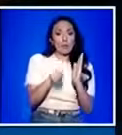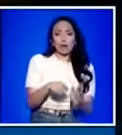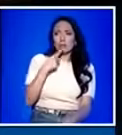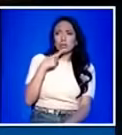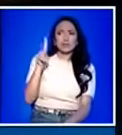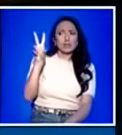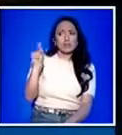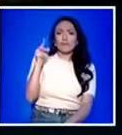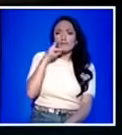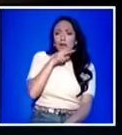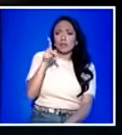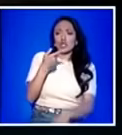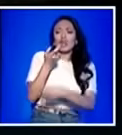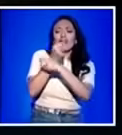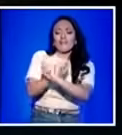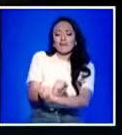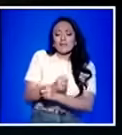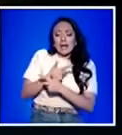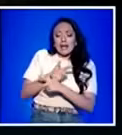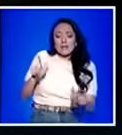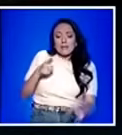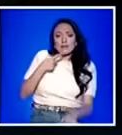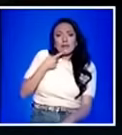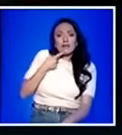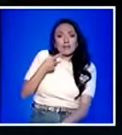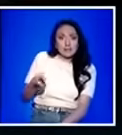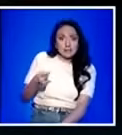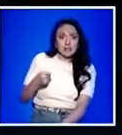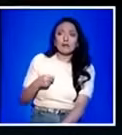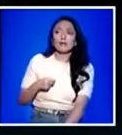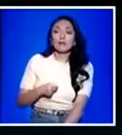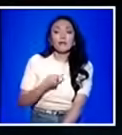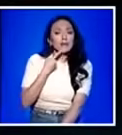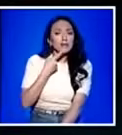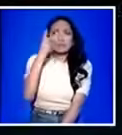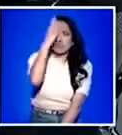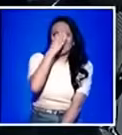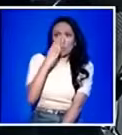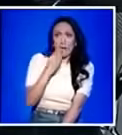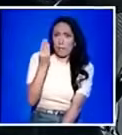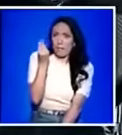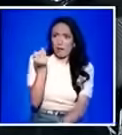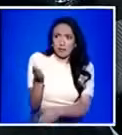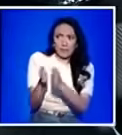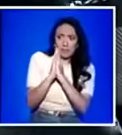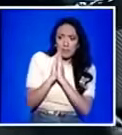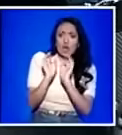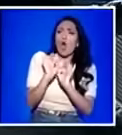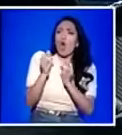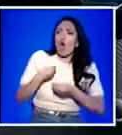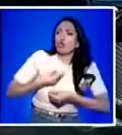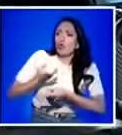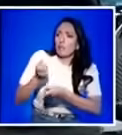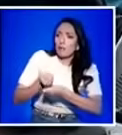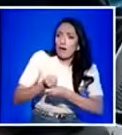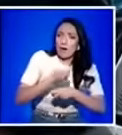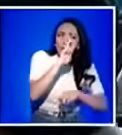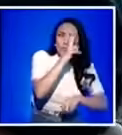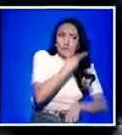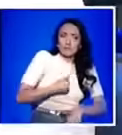la decisión para que se defienda en libertad y señaló que él nunca pidió dinero ni ofreció trabajos en la vicepresidencia.